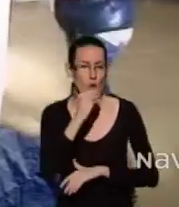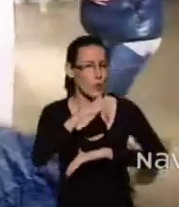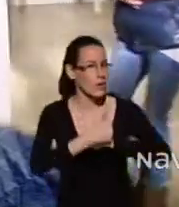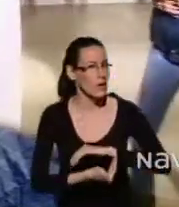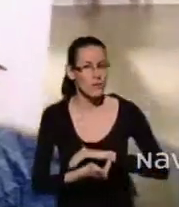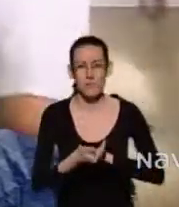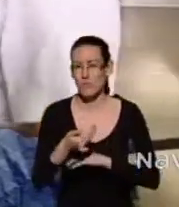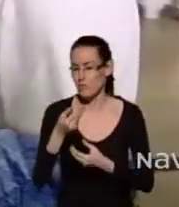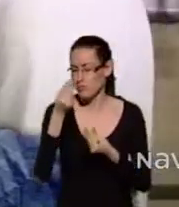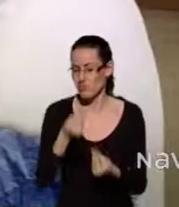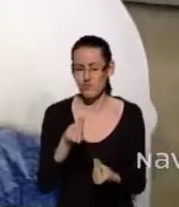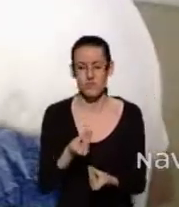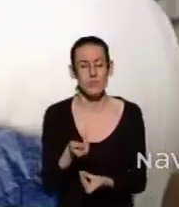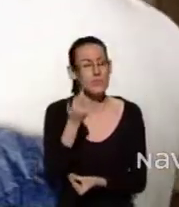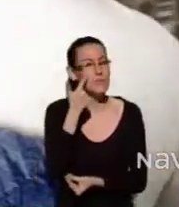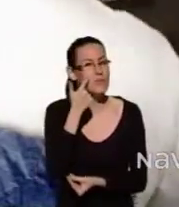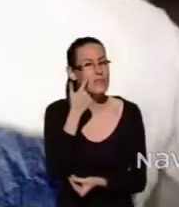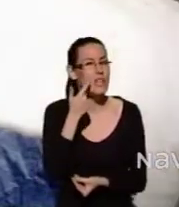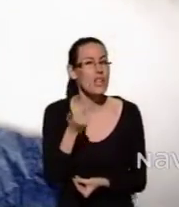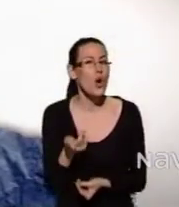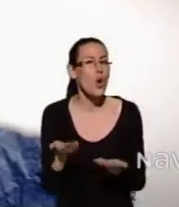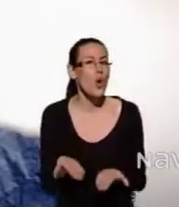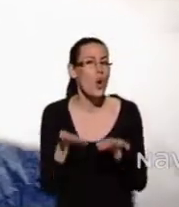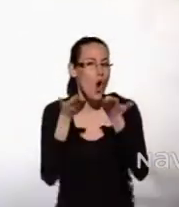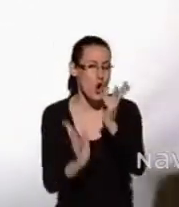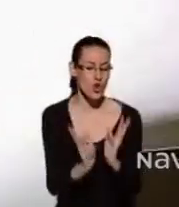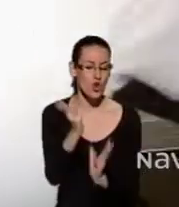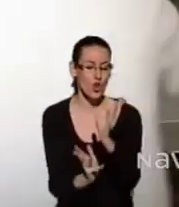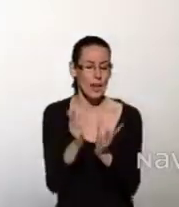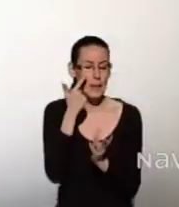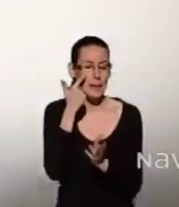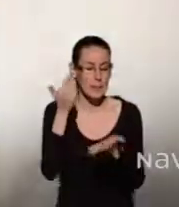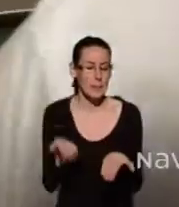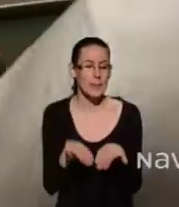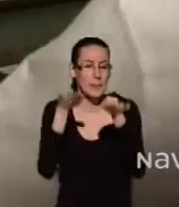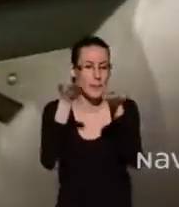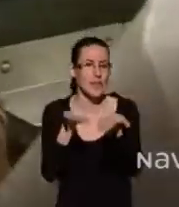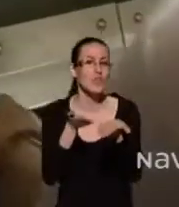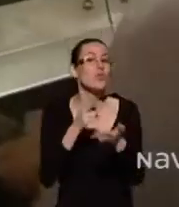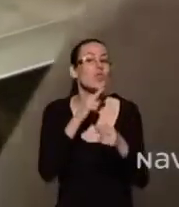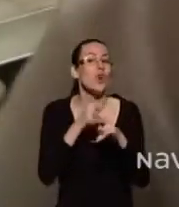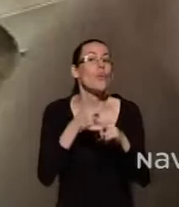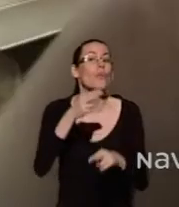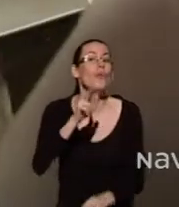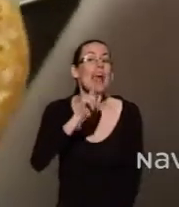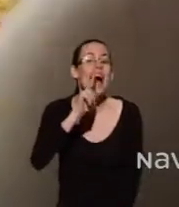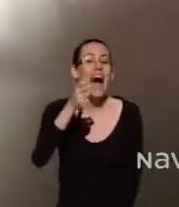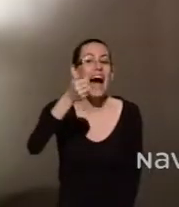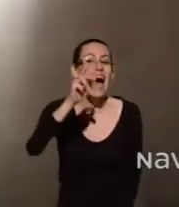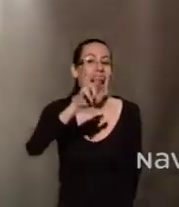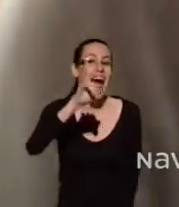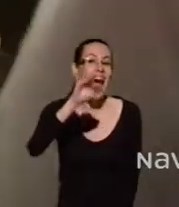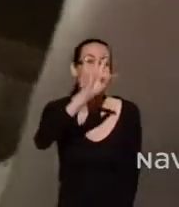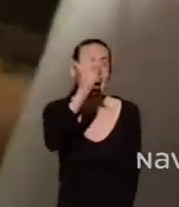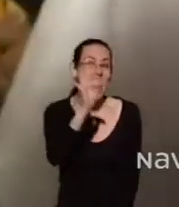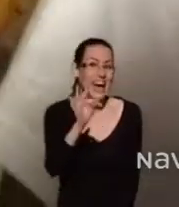leña? Bien, pues mira, ahora estoy cociendo lo que llamamos arichas. ¿Arichas? Sí, estos panes que se están cociendo